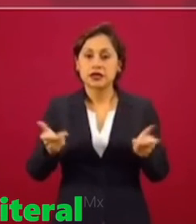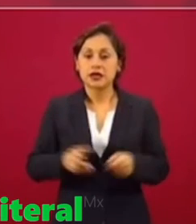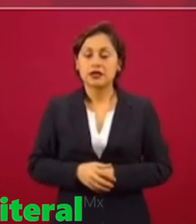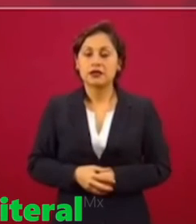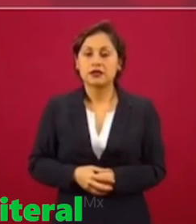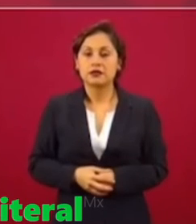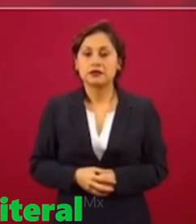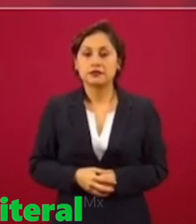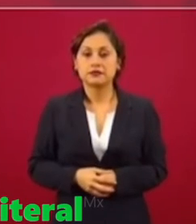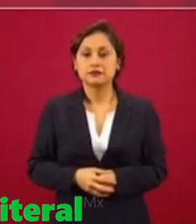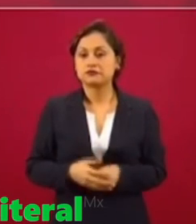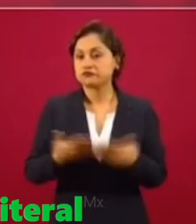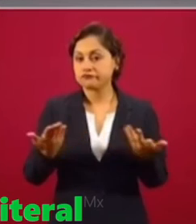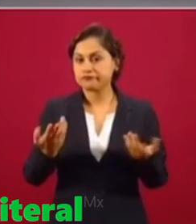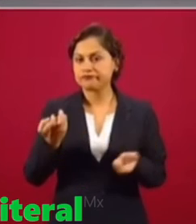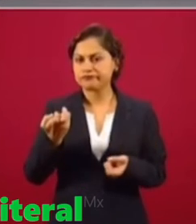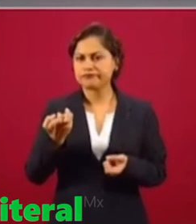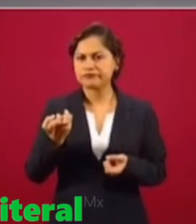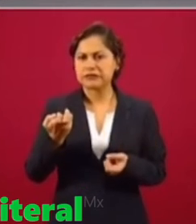más cerca.